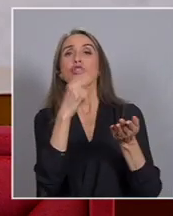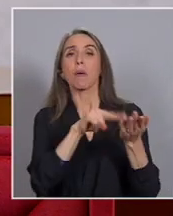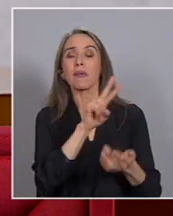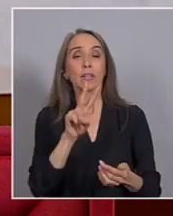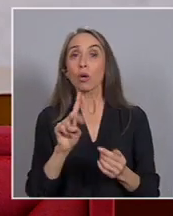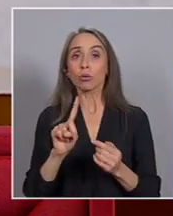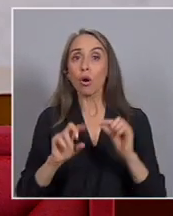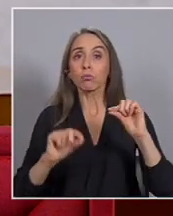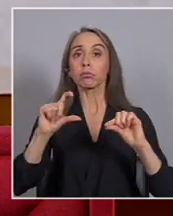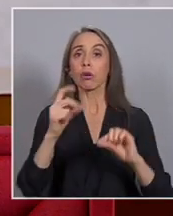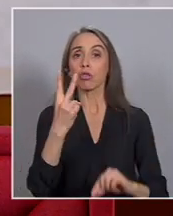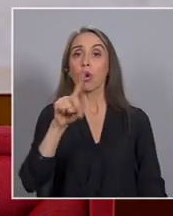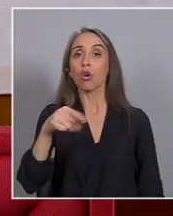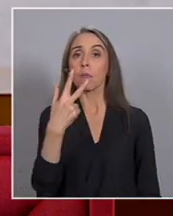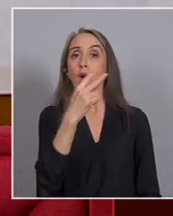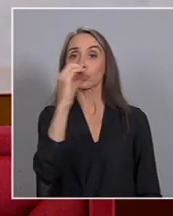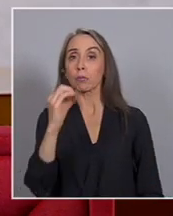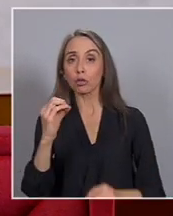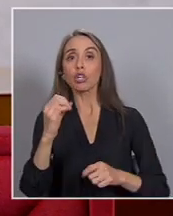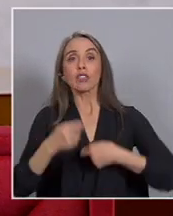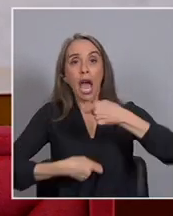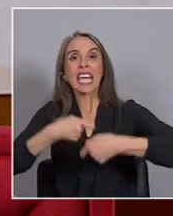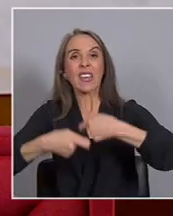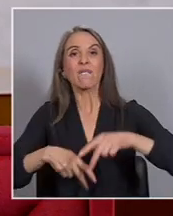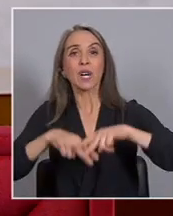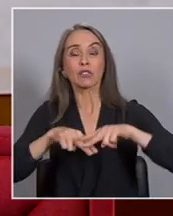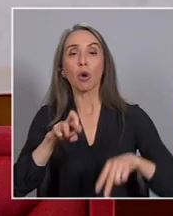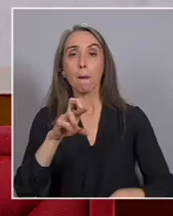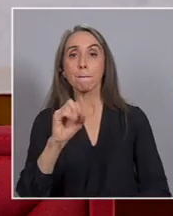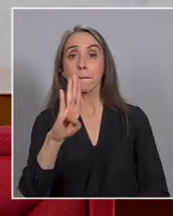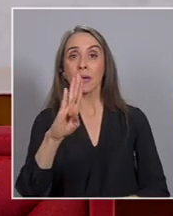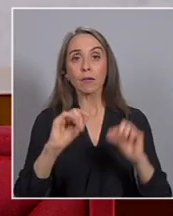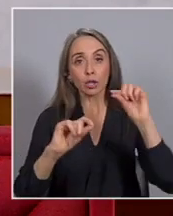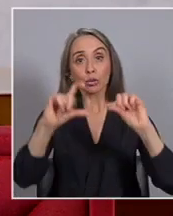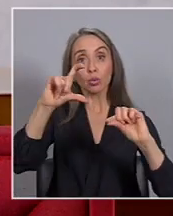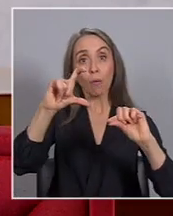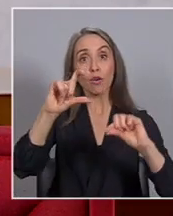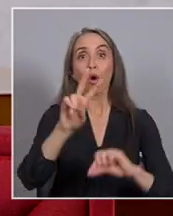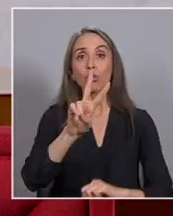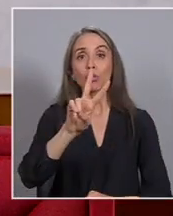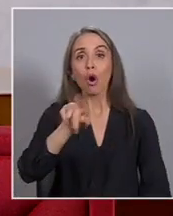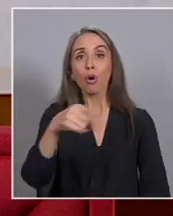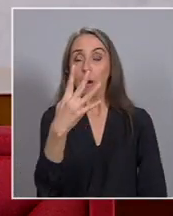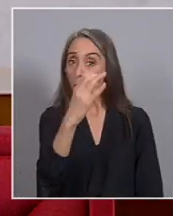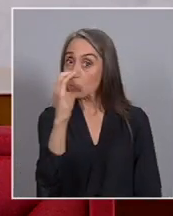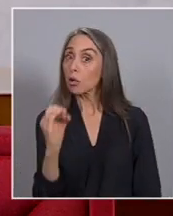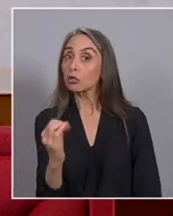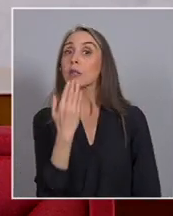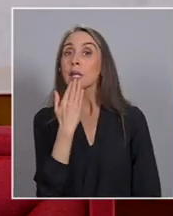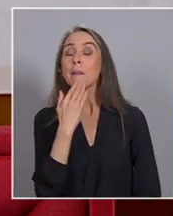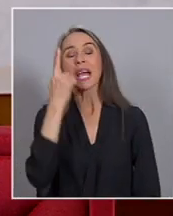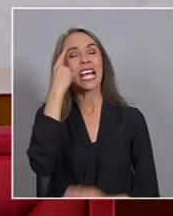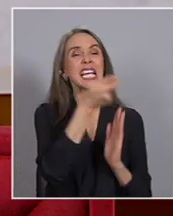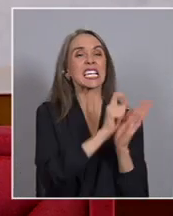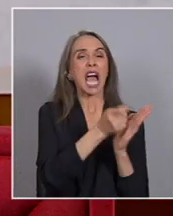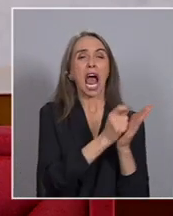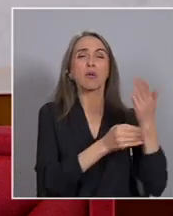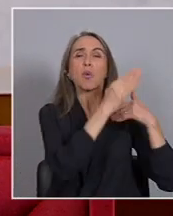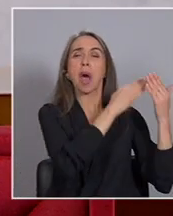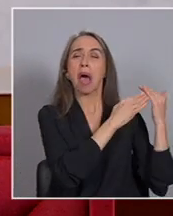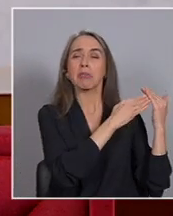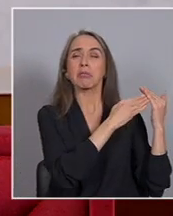un aumento de 2,8%. Y el Producto Interno Bruto creció en un 2,4%, también por sobre las proyecciones de la